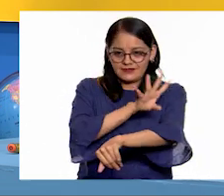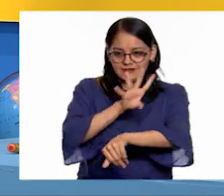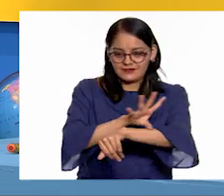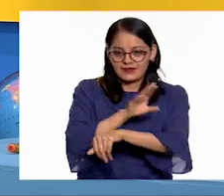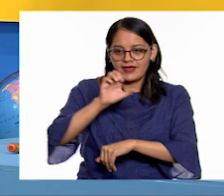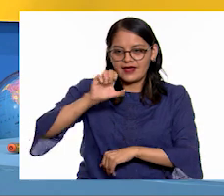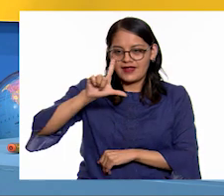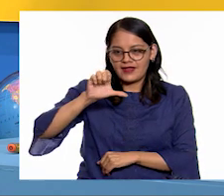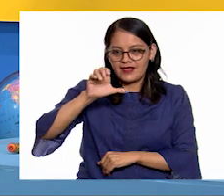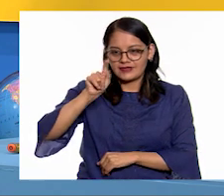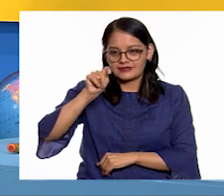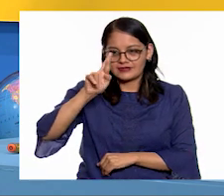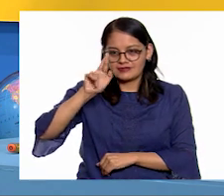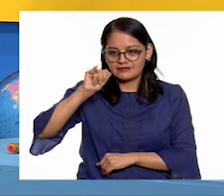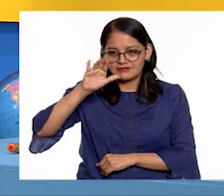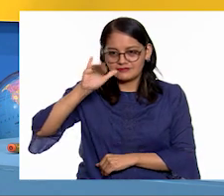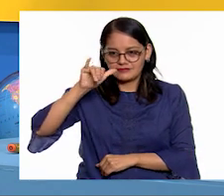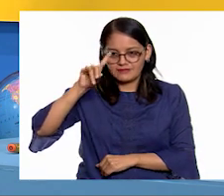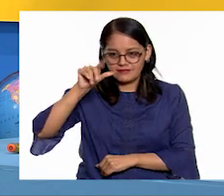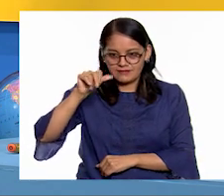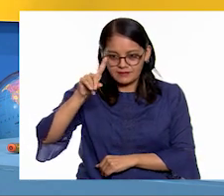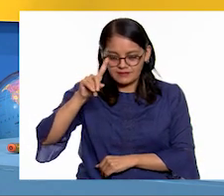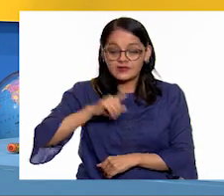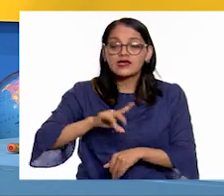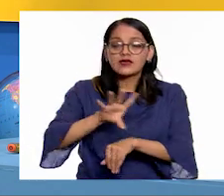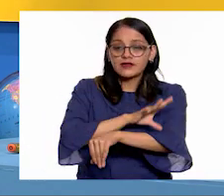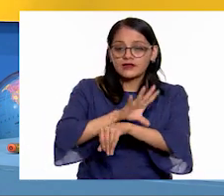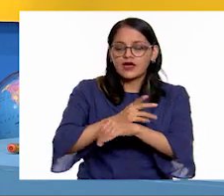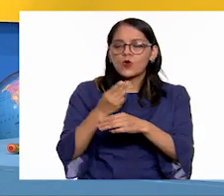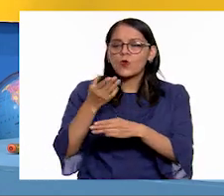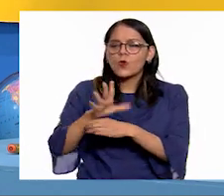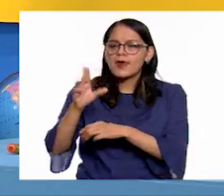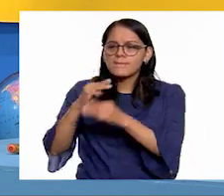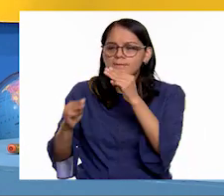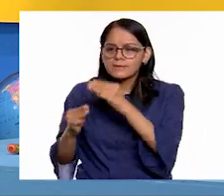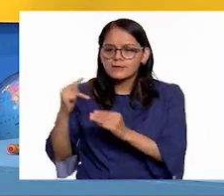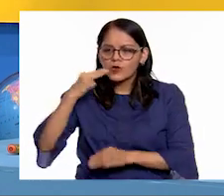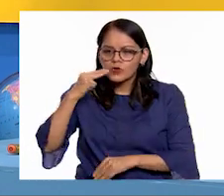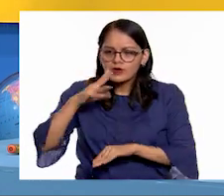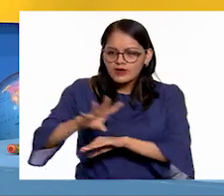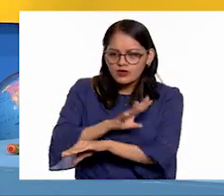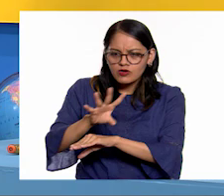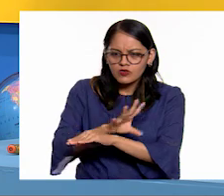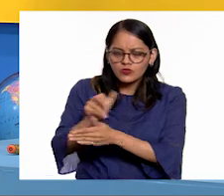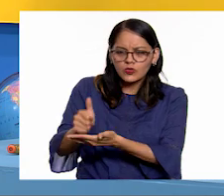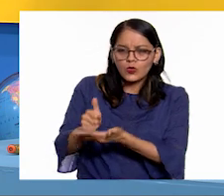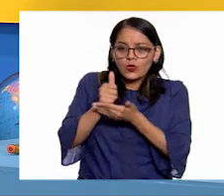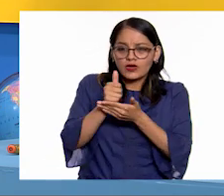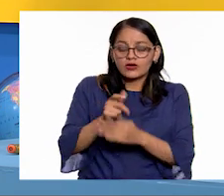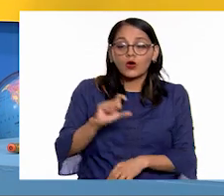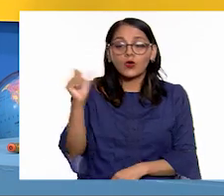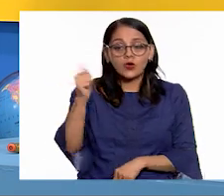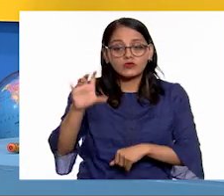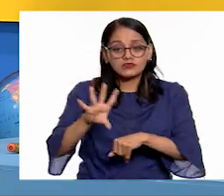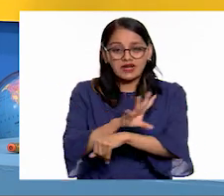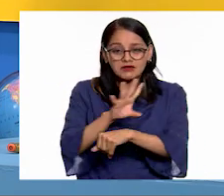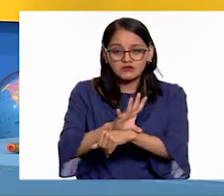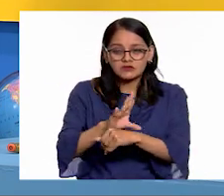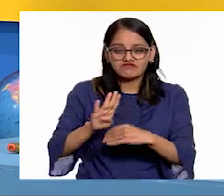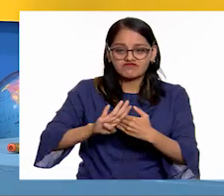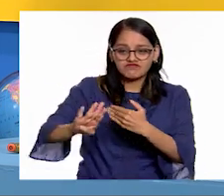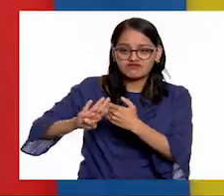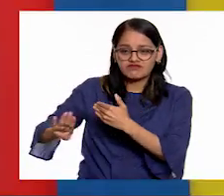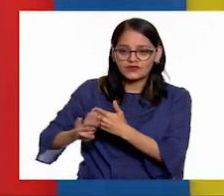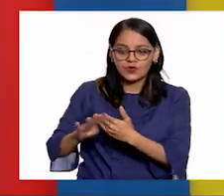identificaremos y describiremos los materiales conductores y los aislantes de la corriente eléctrica. ¿Se imaginaron de lo que se trataría la clase de